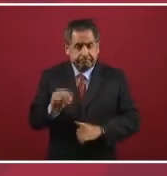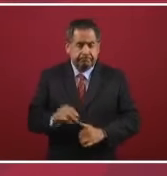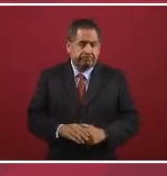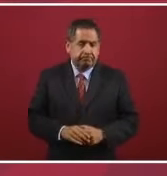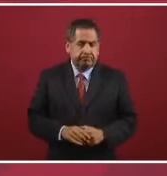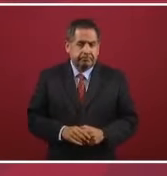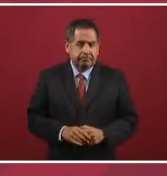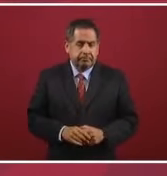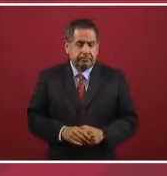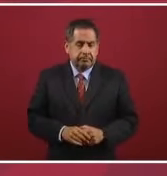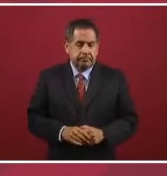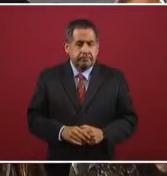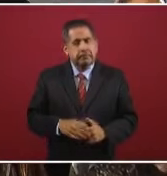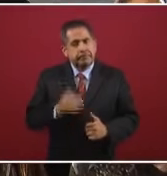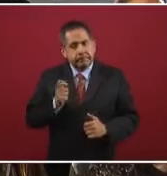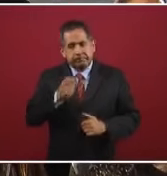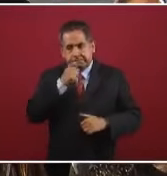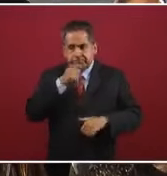Entonces, es informar.